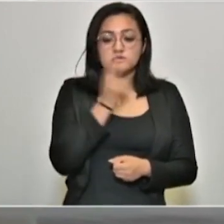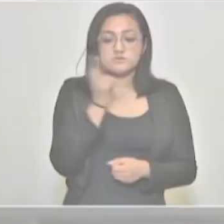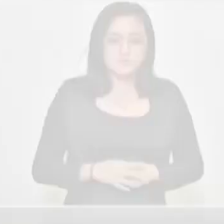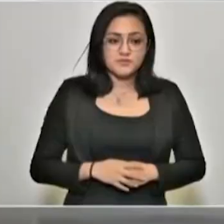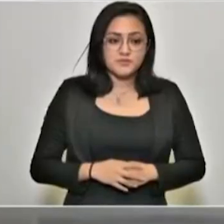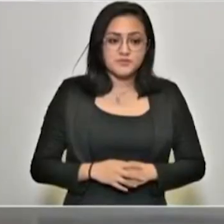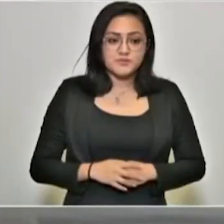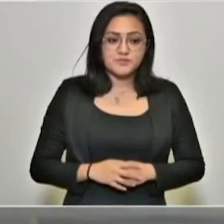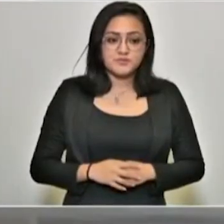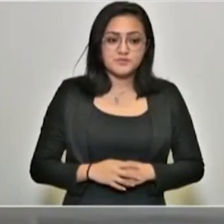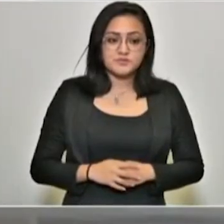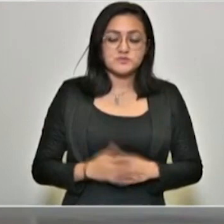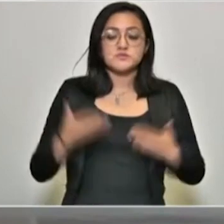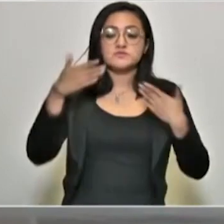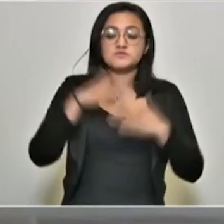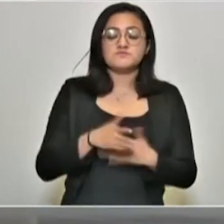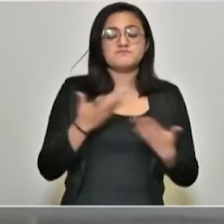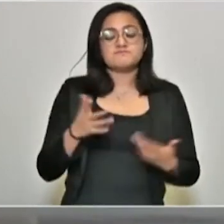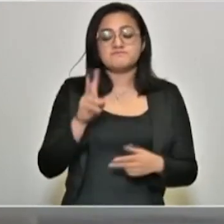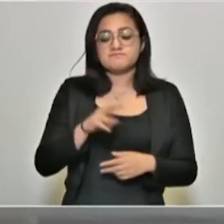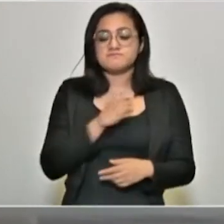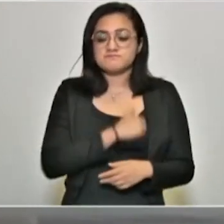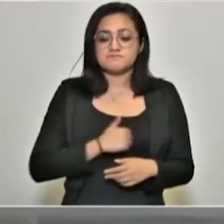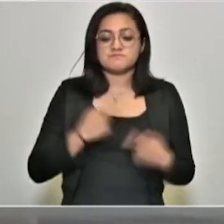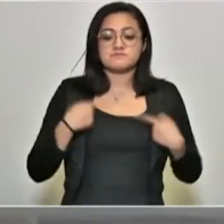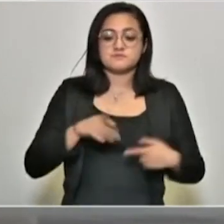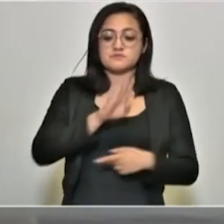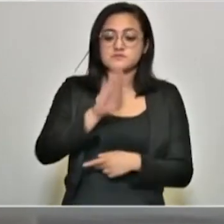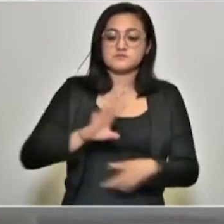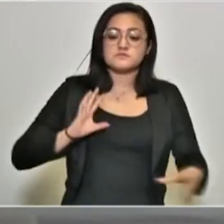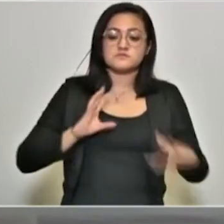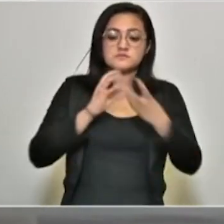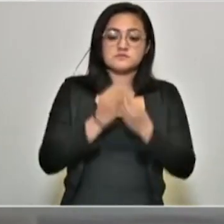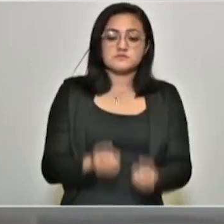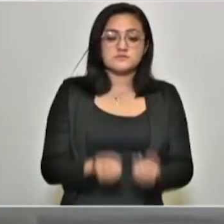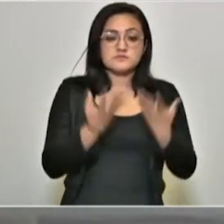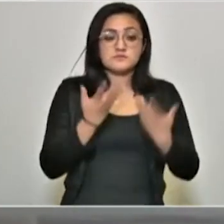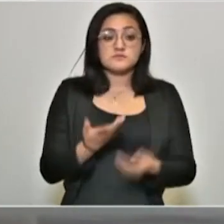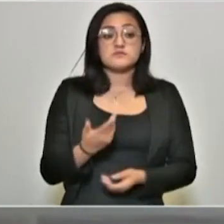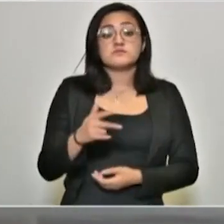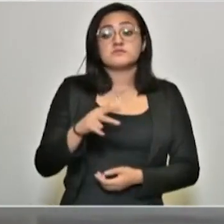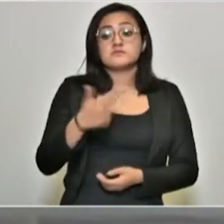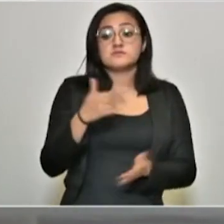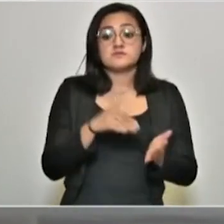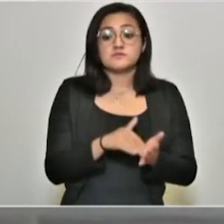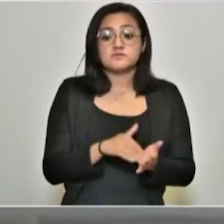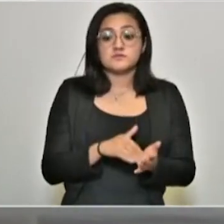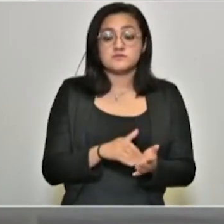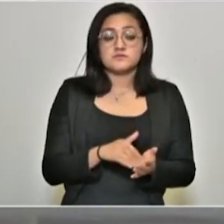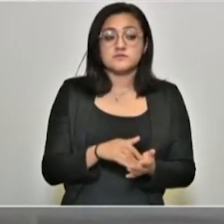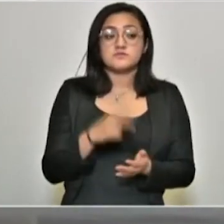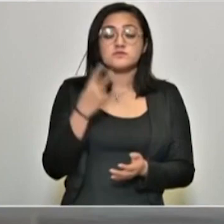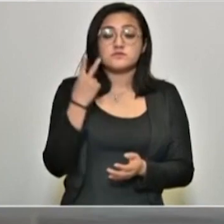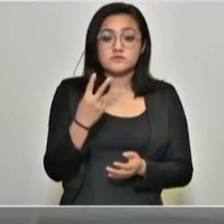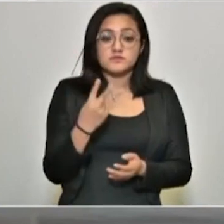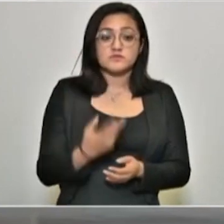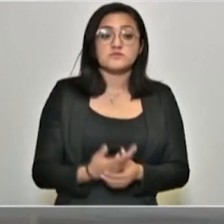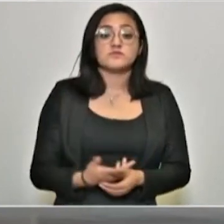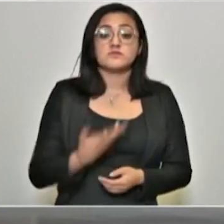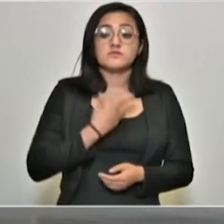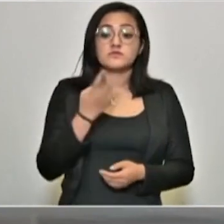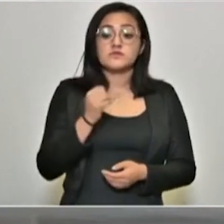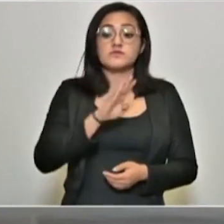mecánica asistida. En lo que respecta lamentablemente a las defunciones, tenemos un acumulado de 13.002,